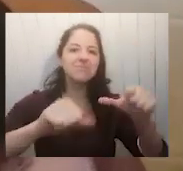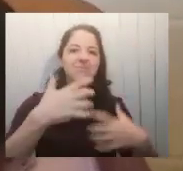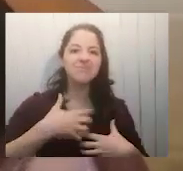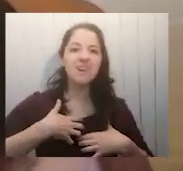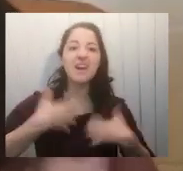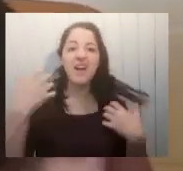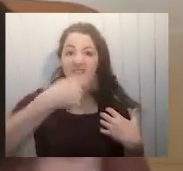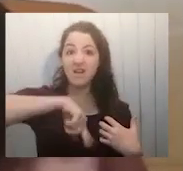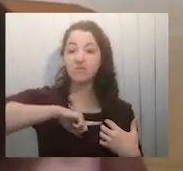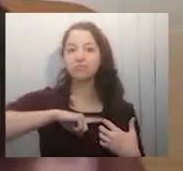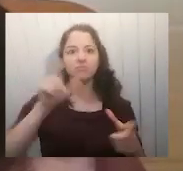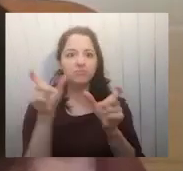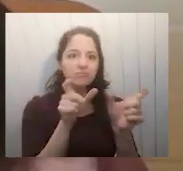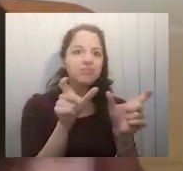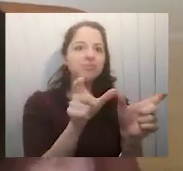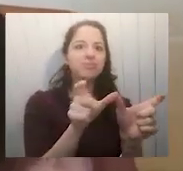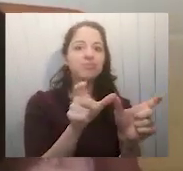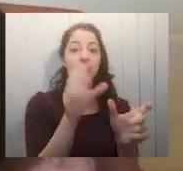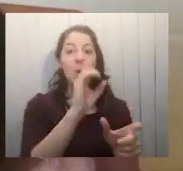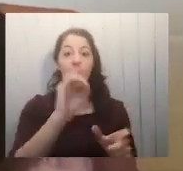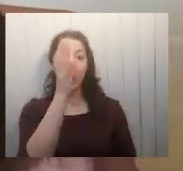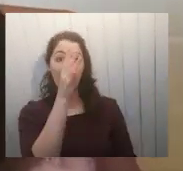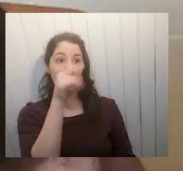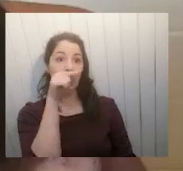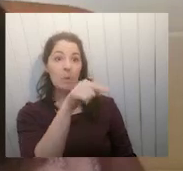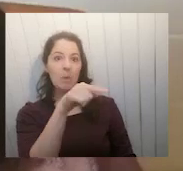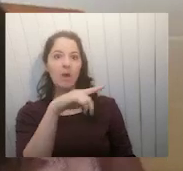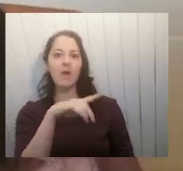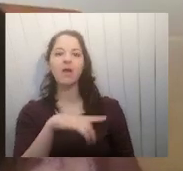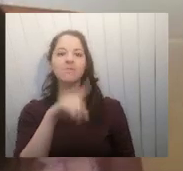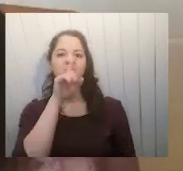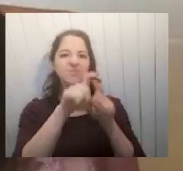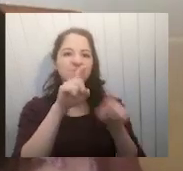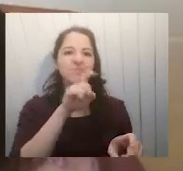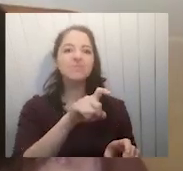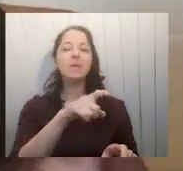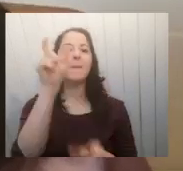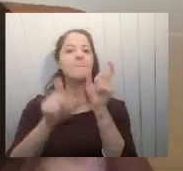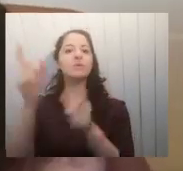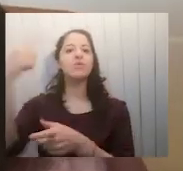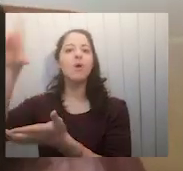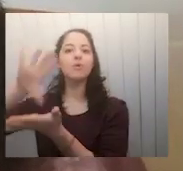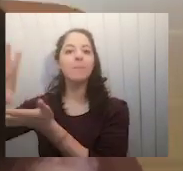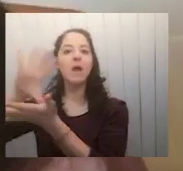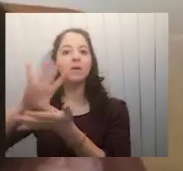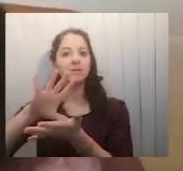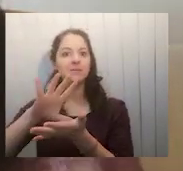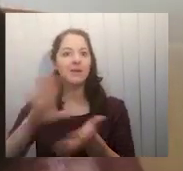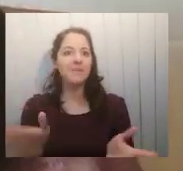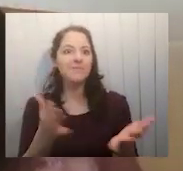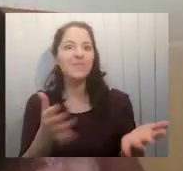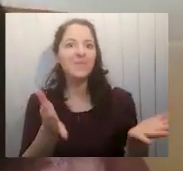protesta, estigmatizando a las personas migrantes, alimentando el racismo. Los dueños de esos